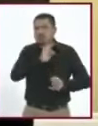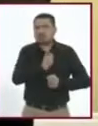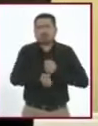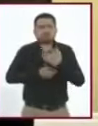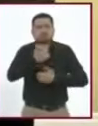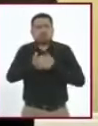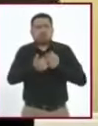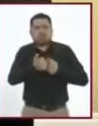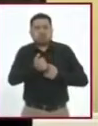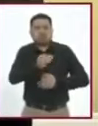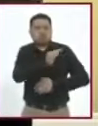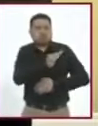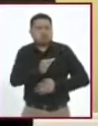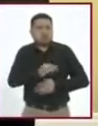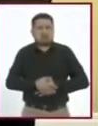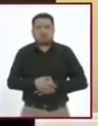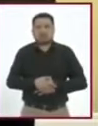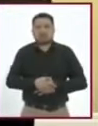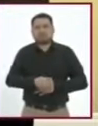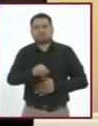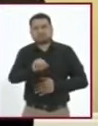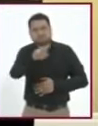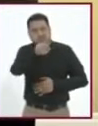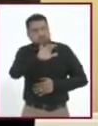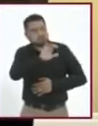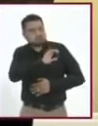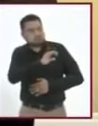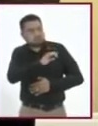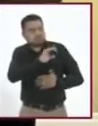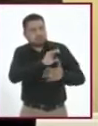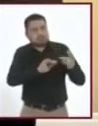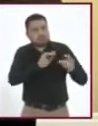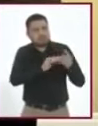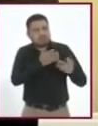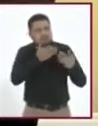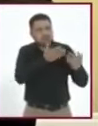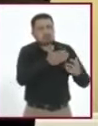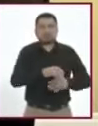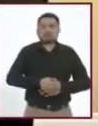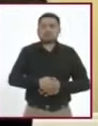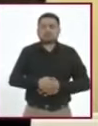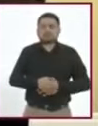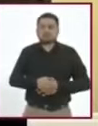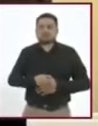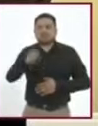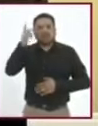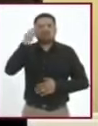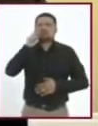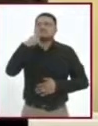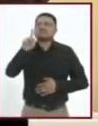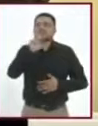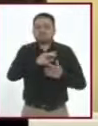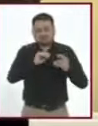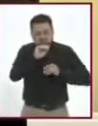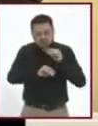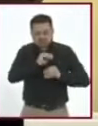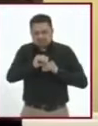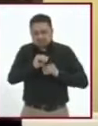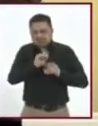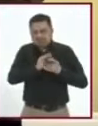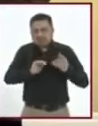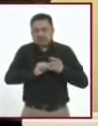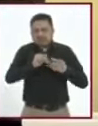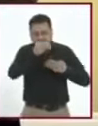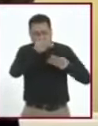oral? Elemental, mi querido narrador. Desde Aristóteles los discursos se estructuraban en